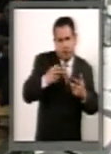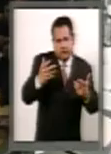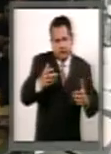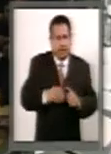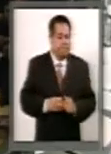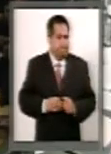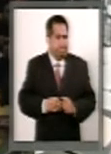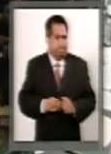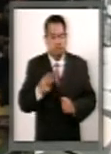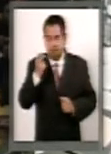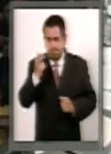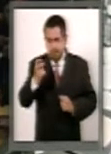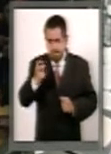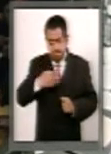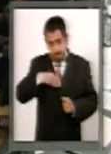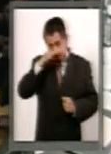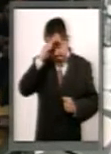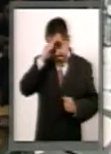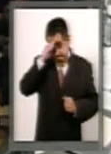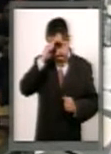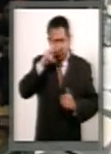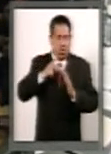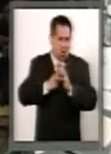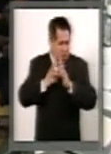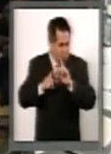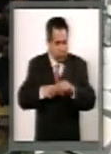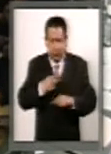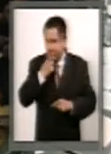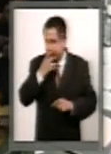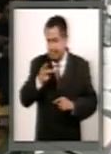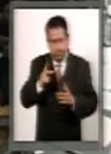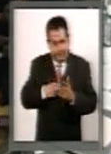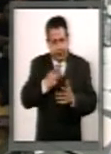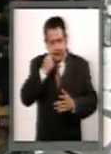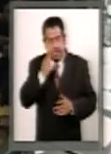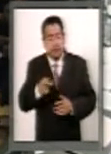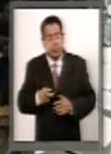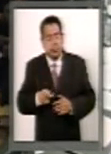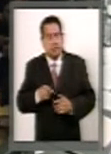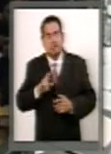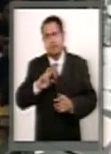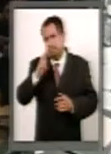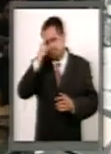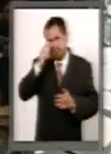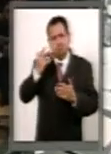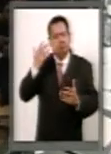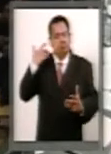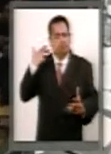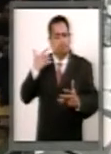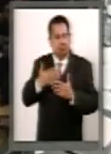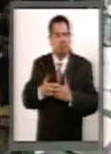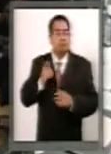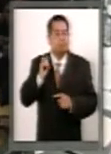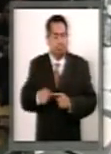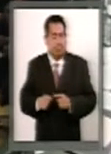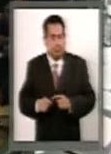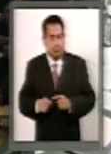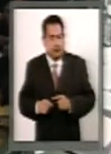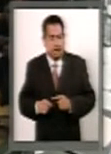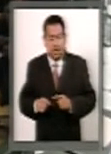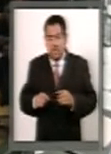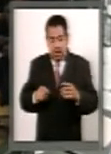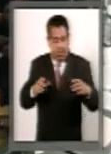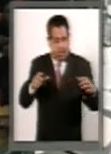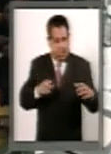eso, y a riesgo de ser reiterativo también, hago un recuerdo del último sobreviviente